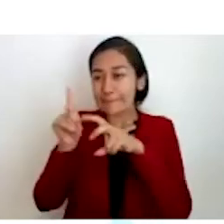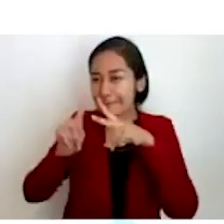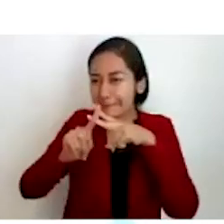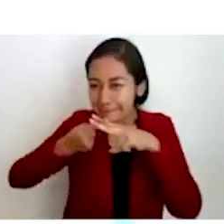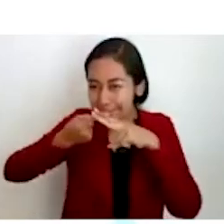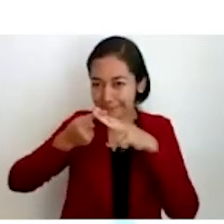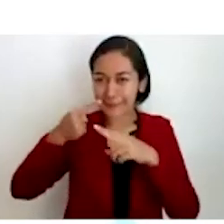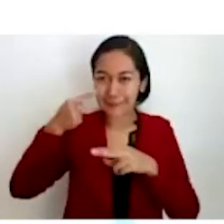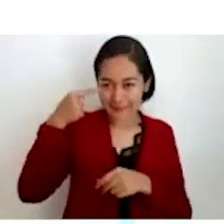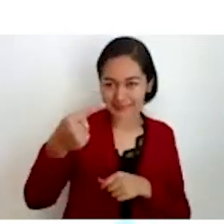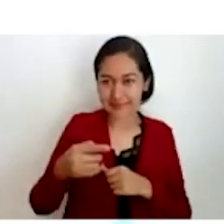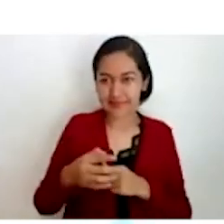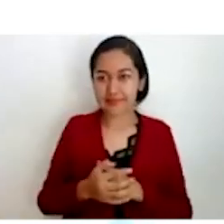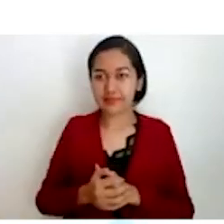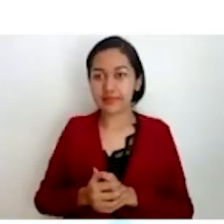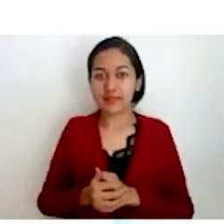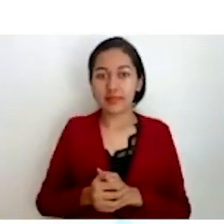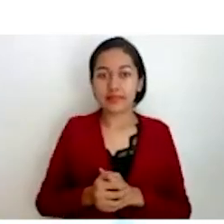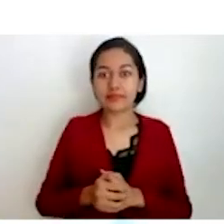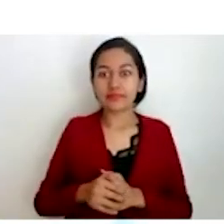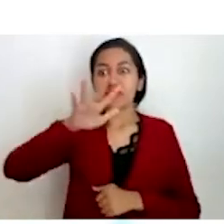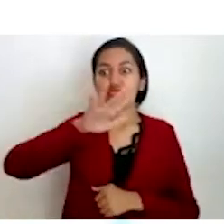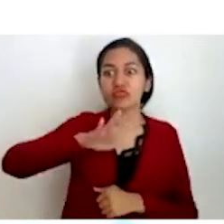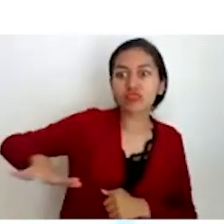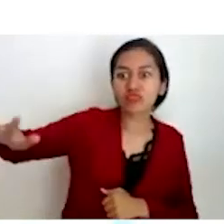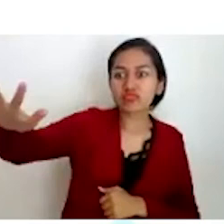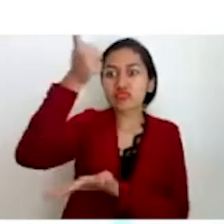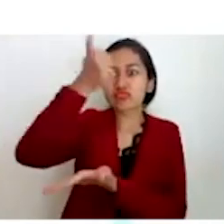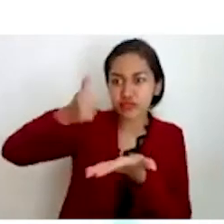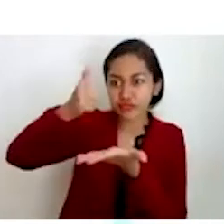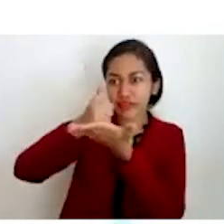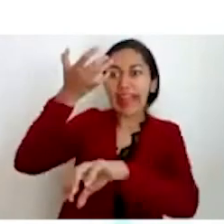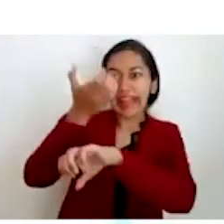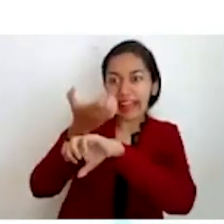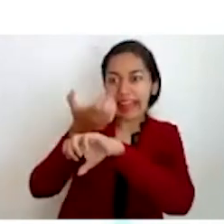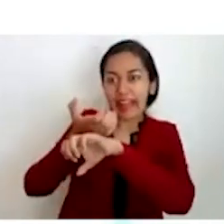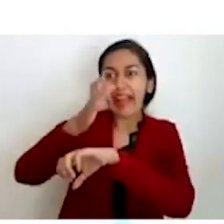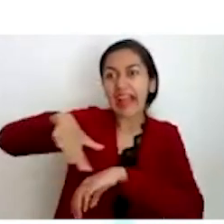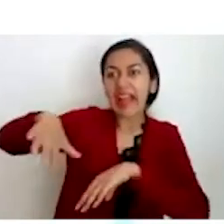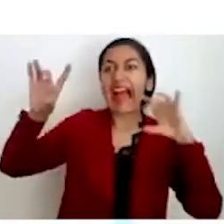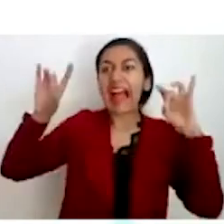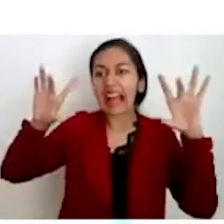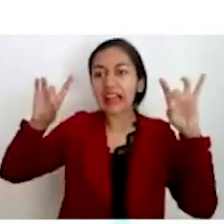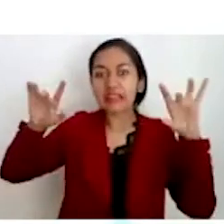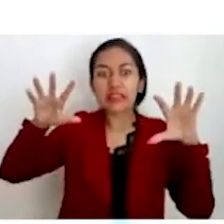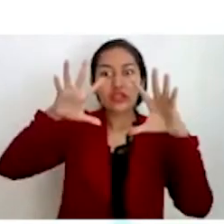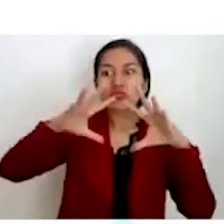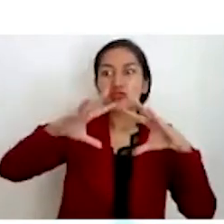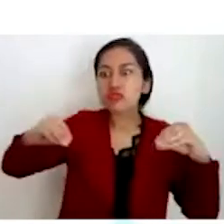Y vamos a ver una solitaria ciudad de Los Ángeles, una escena muy bien recreada, porque nos